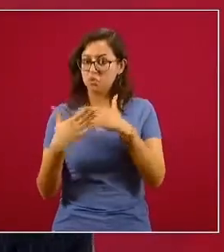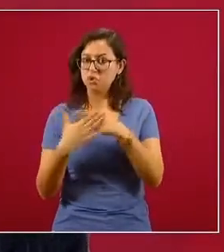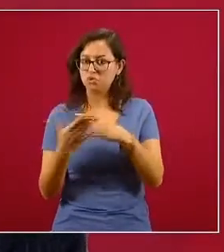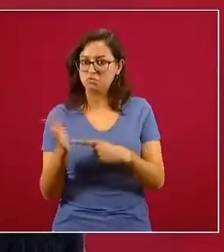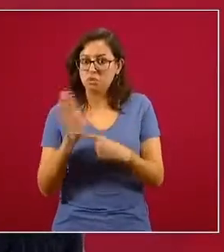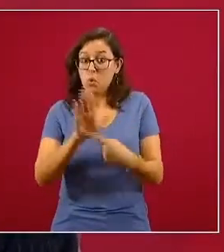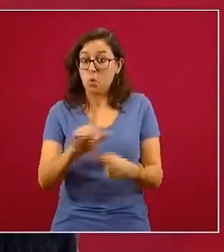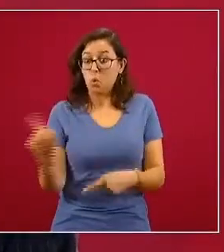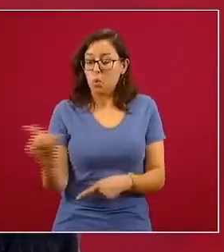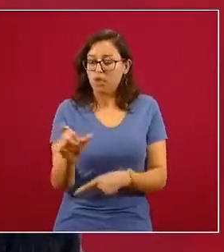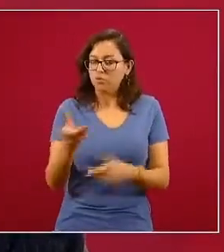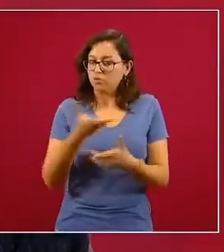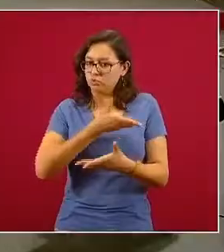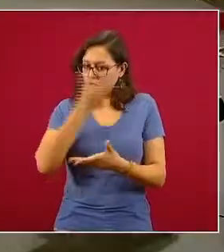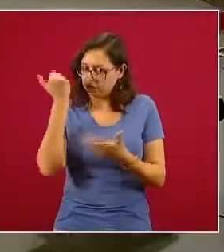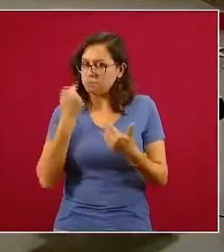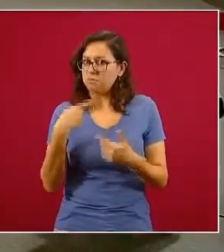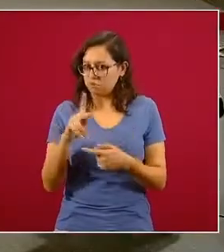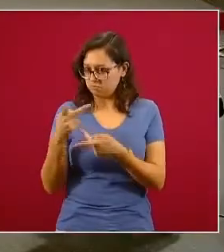cuándo, pero trabajaremos en ello.